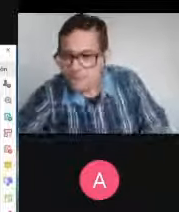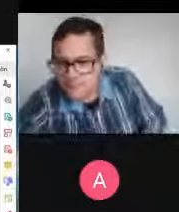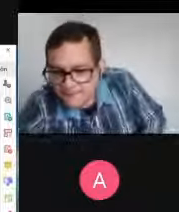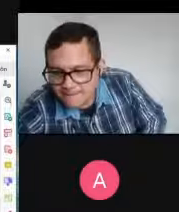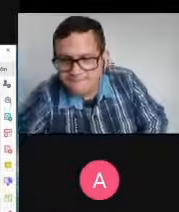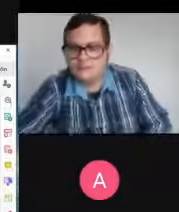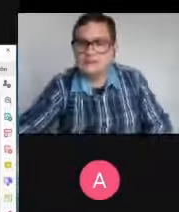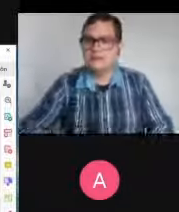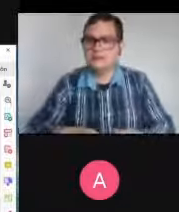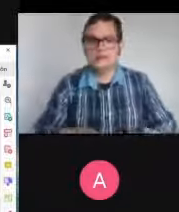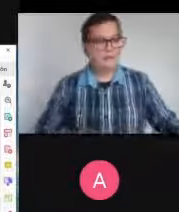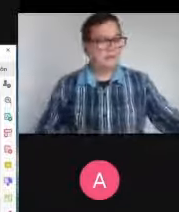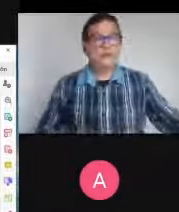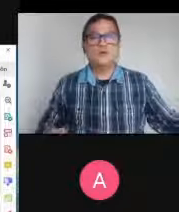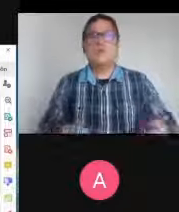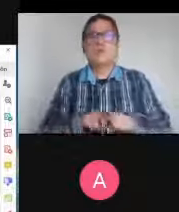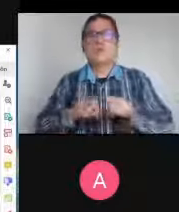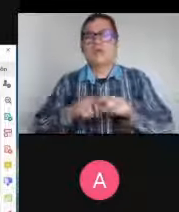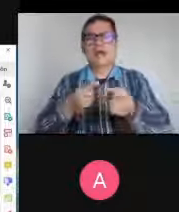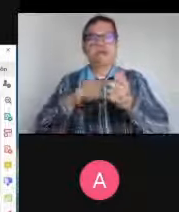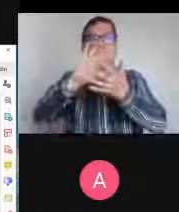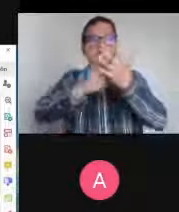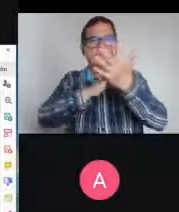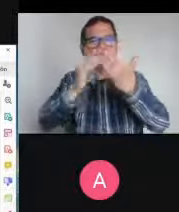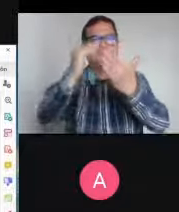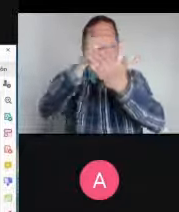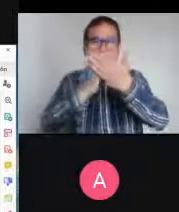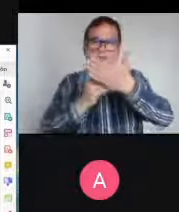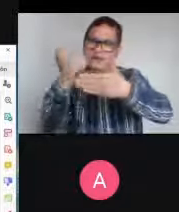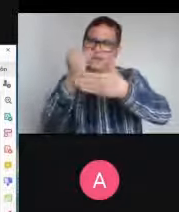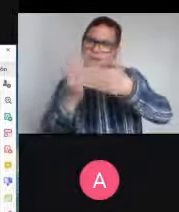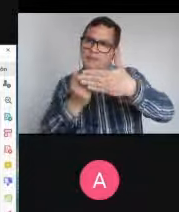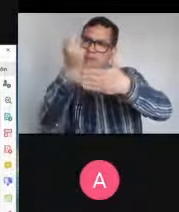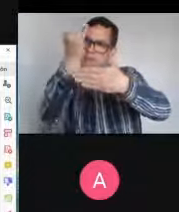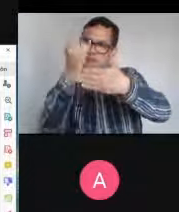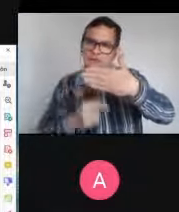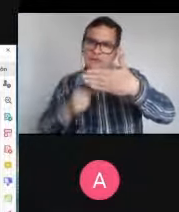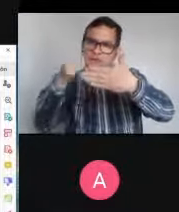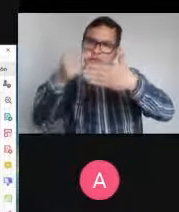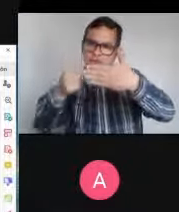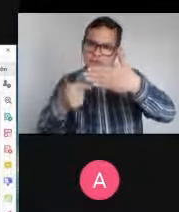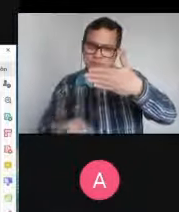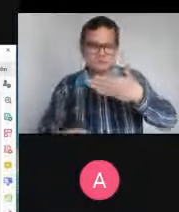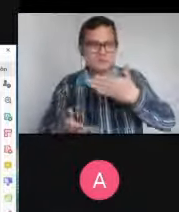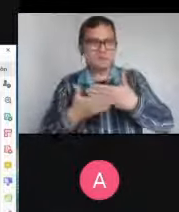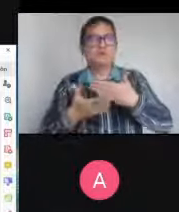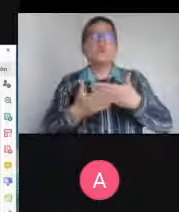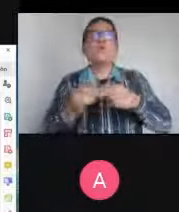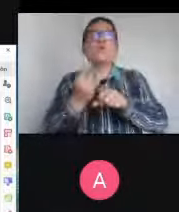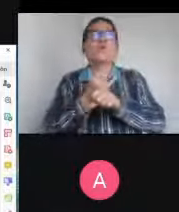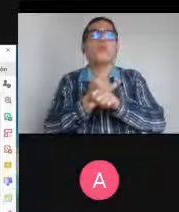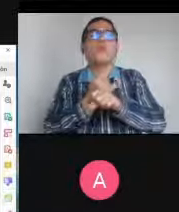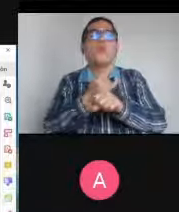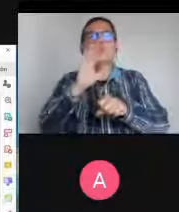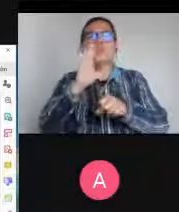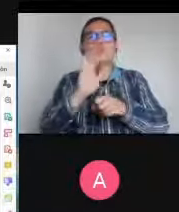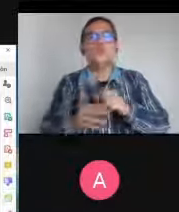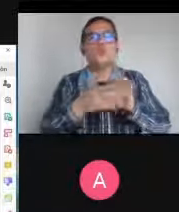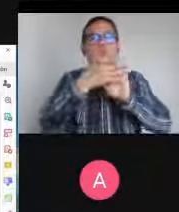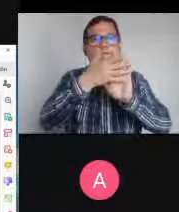unas referencias, hay que enumerar las tablas, hay que enumerar las imágenes. Entonces, todo lo que tenga que ver con el uso de ese formato vale